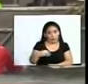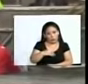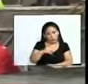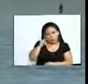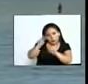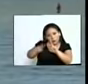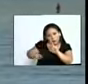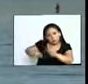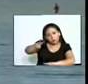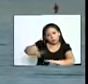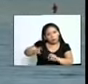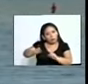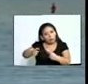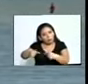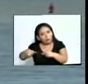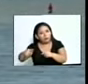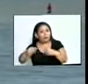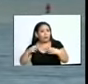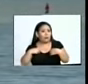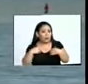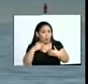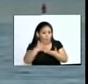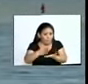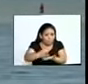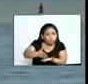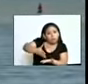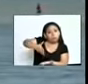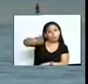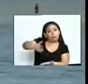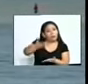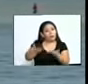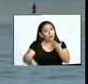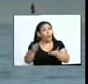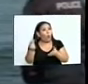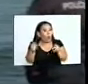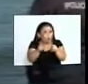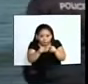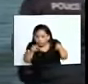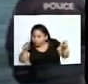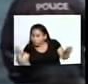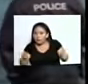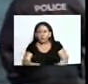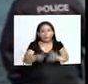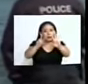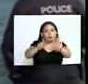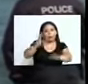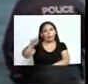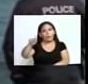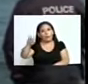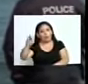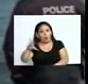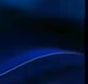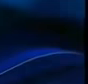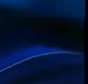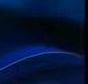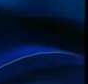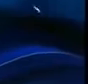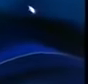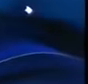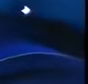de mantener con vida al mayor número de estos enormes mamíferos, que pueden llegar a medir hasta 7 metros y pesar unas 3 toneladas.